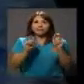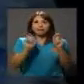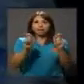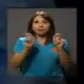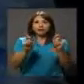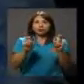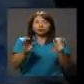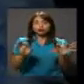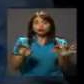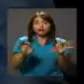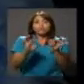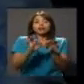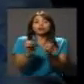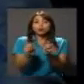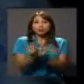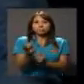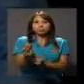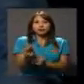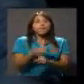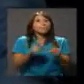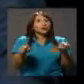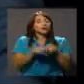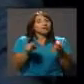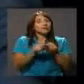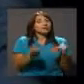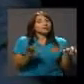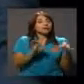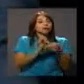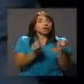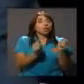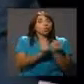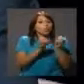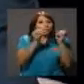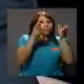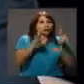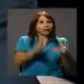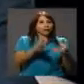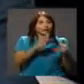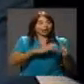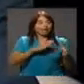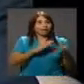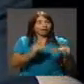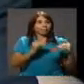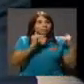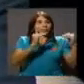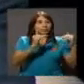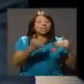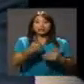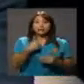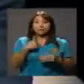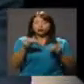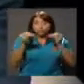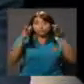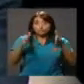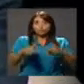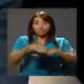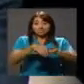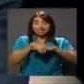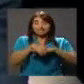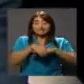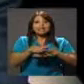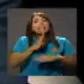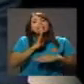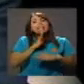con los recursos pero también con la preparación de los profesores tenemos profesores de inglés que hablan un inglés